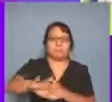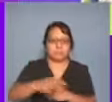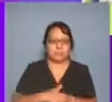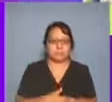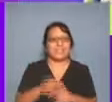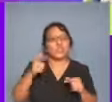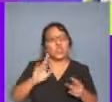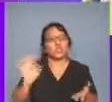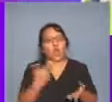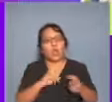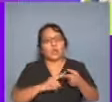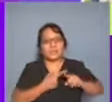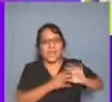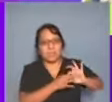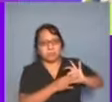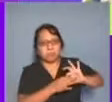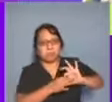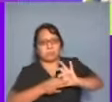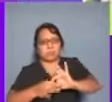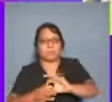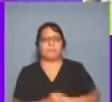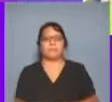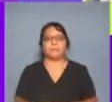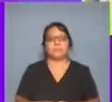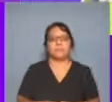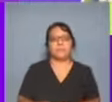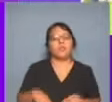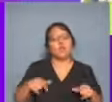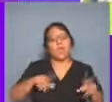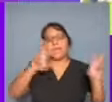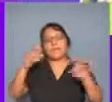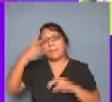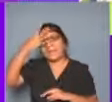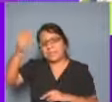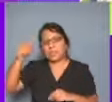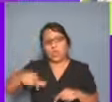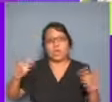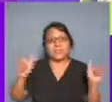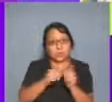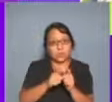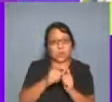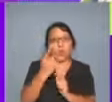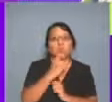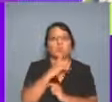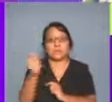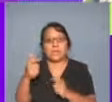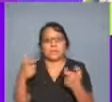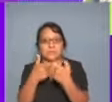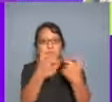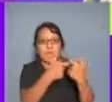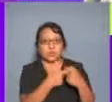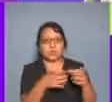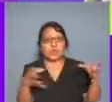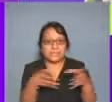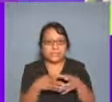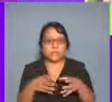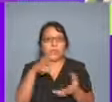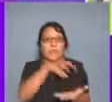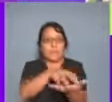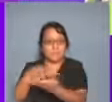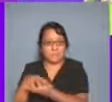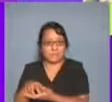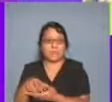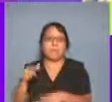es una cadena y hay que ver cómo continúa Nico pasando en limpio entonces están reunidos en este momento la Uta con los empresarios hay que ver qué es lo que pasa